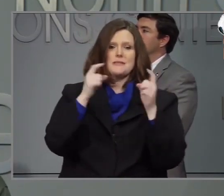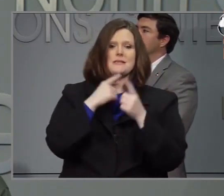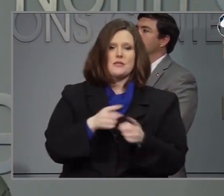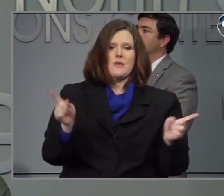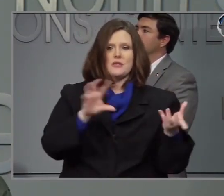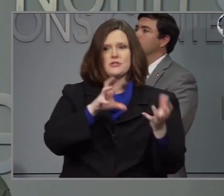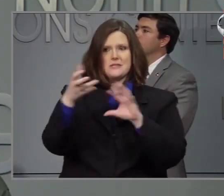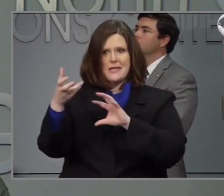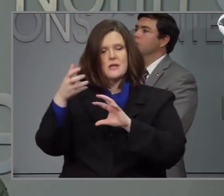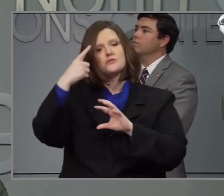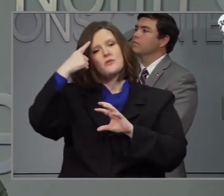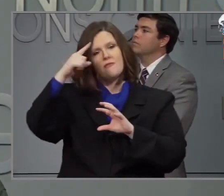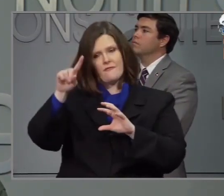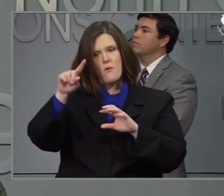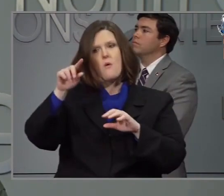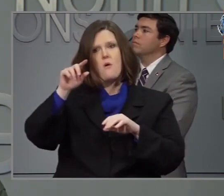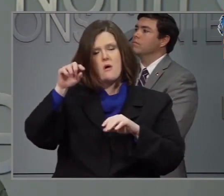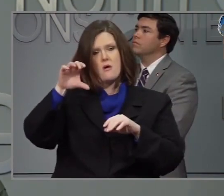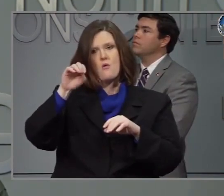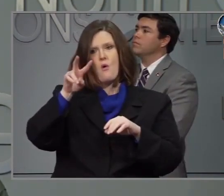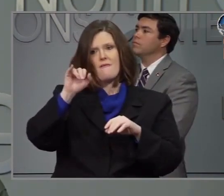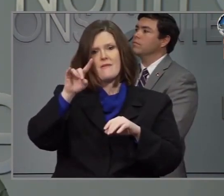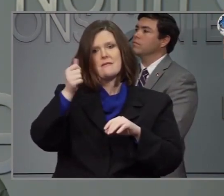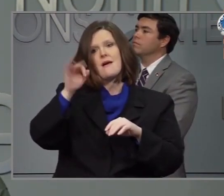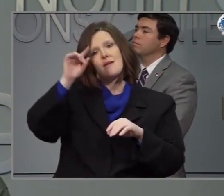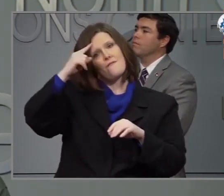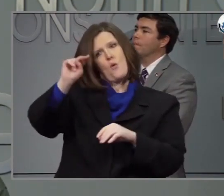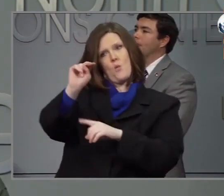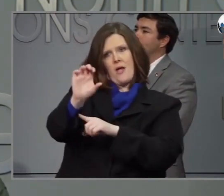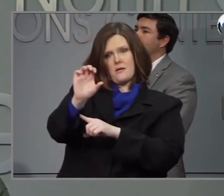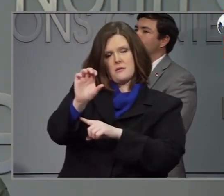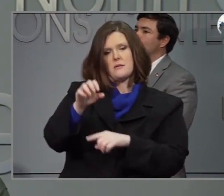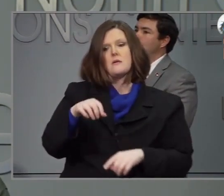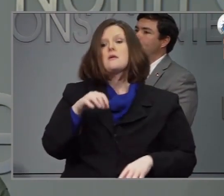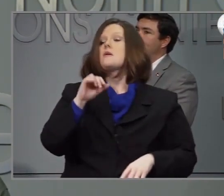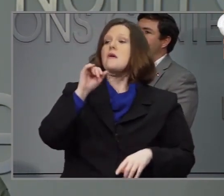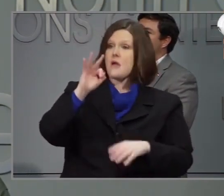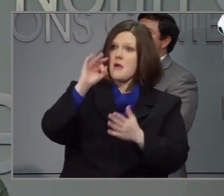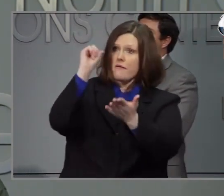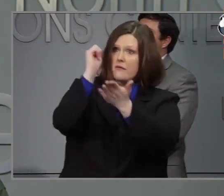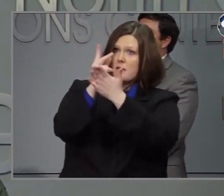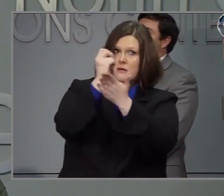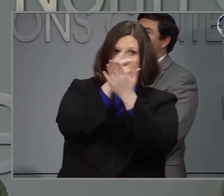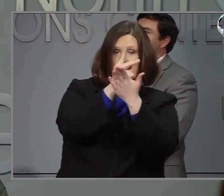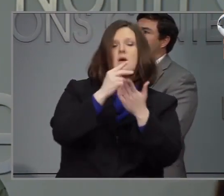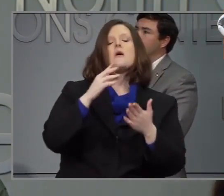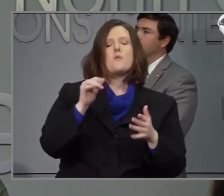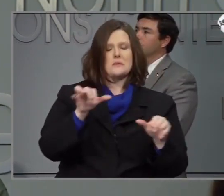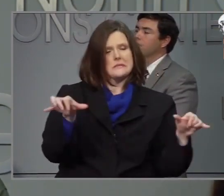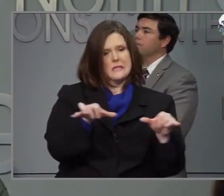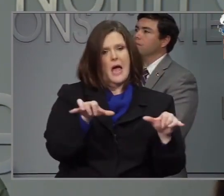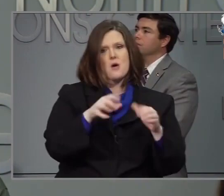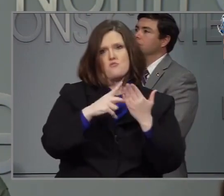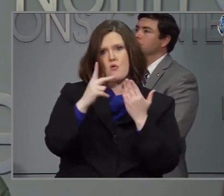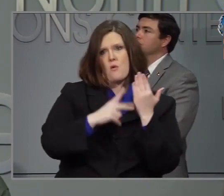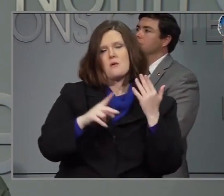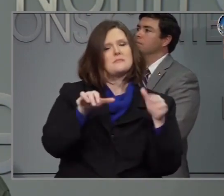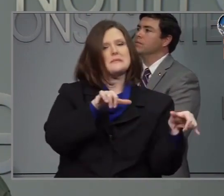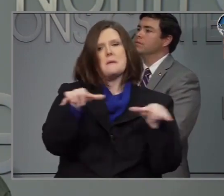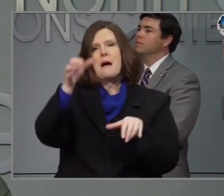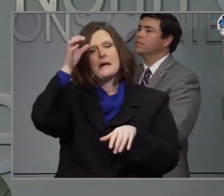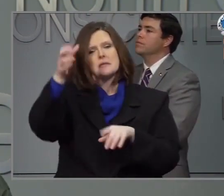de carolina en desastre si se no se y se nos otorga esta declaración nos va a autorizar en muchos programas